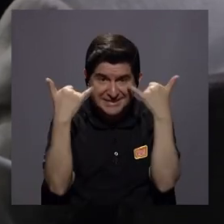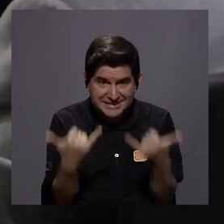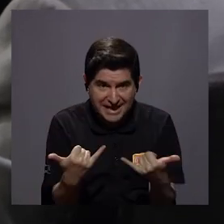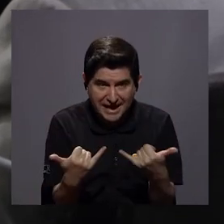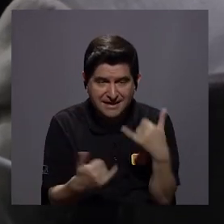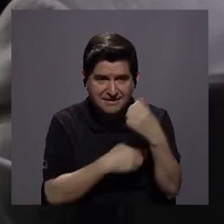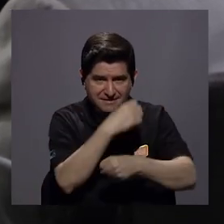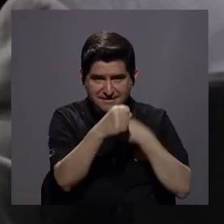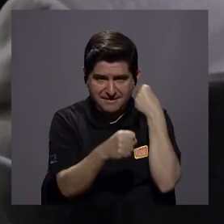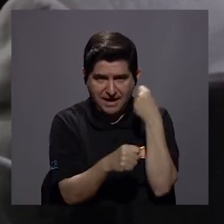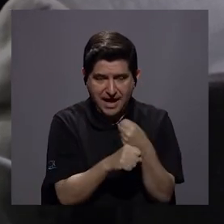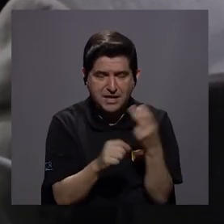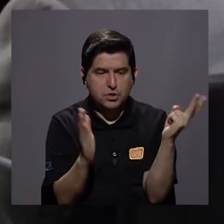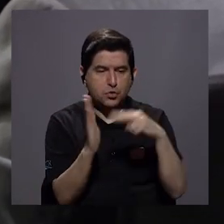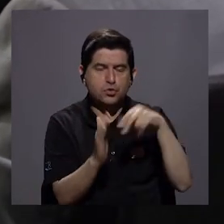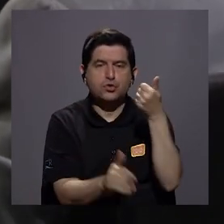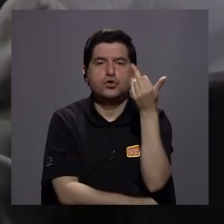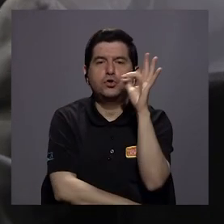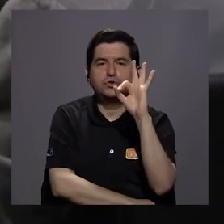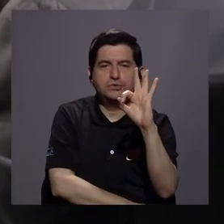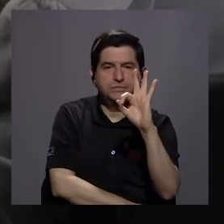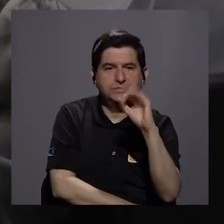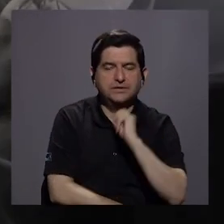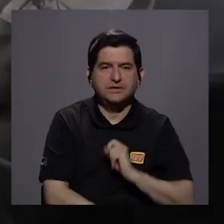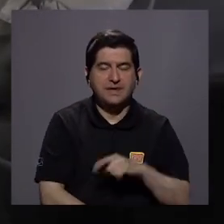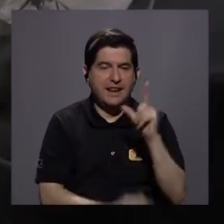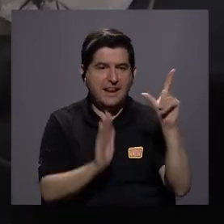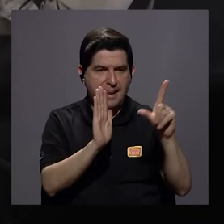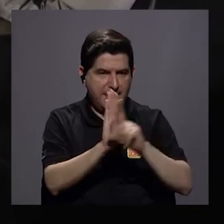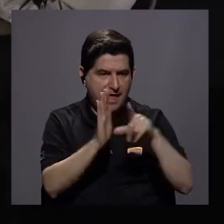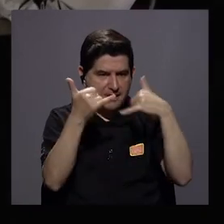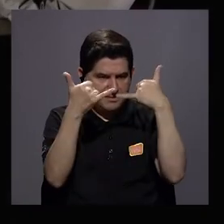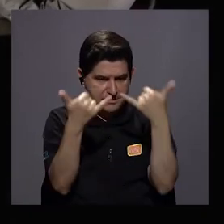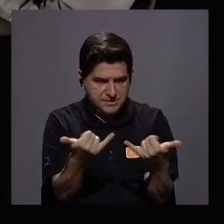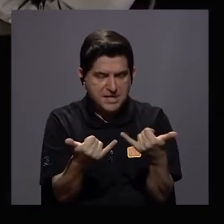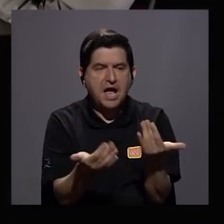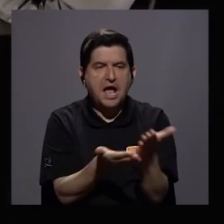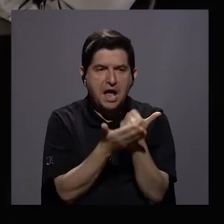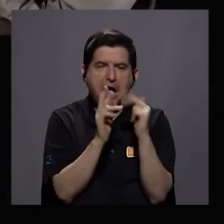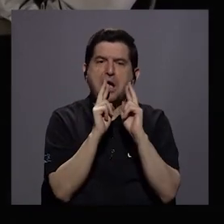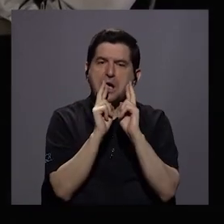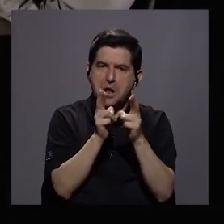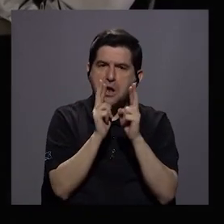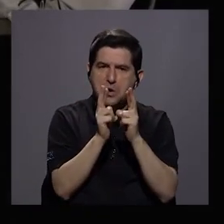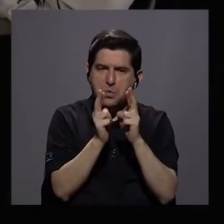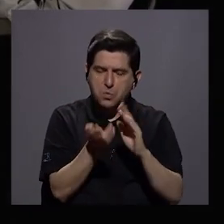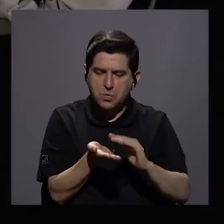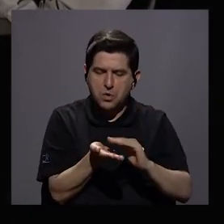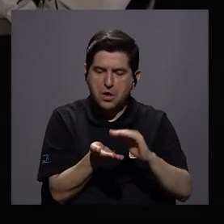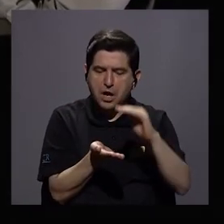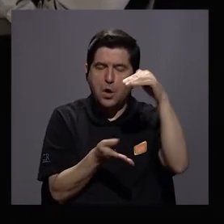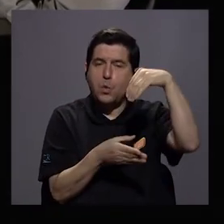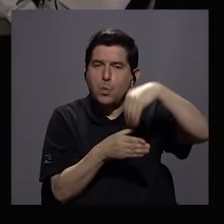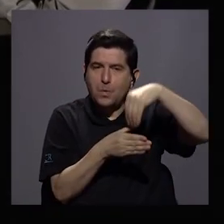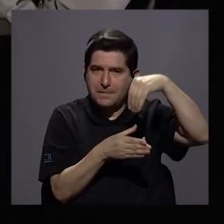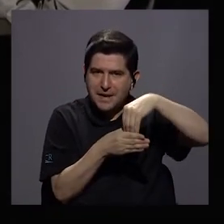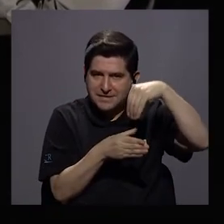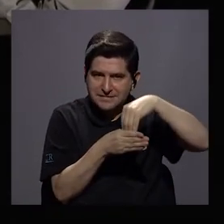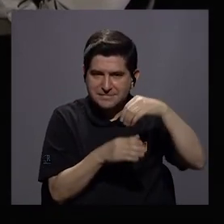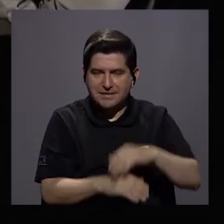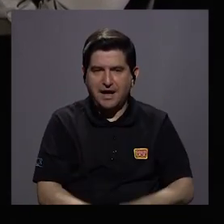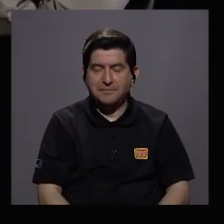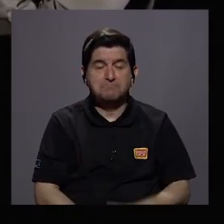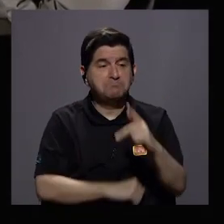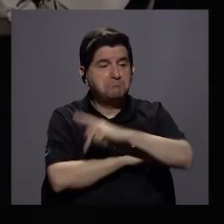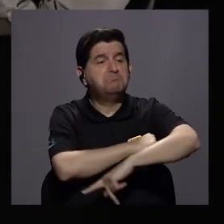el año 2019, esa ley empieza ya a dar algunos frutos, empieza a aumentar ingresos. Y